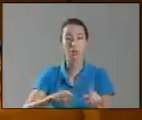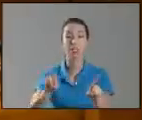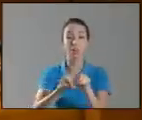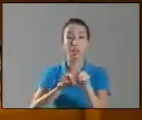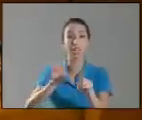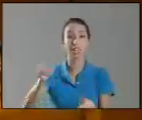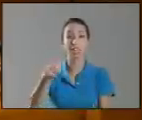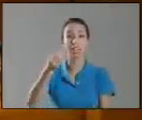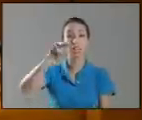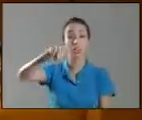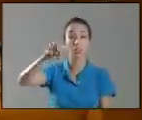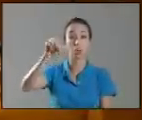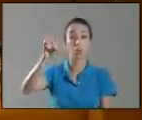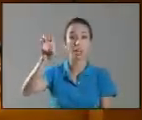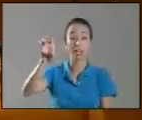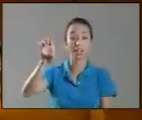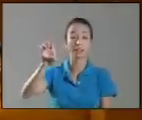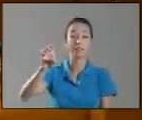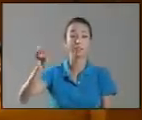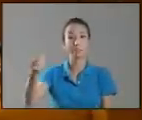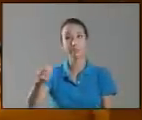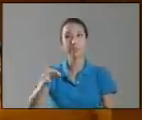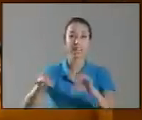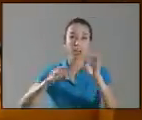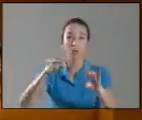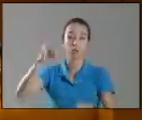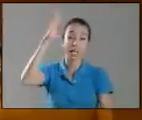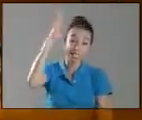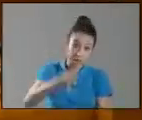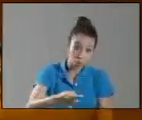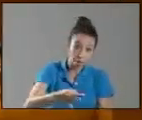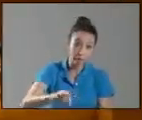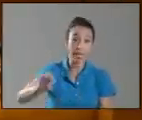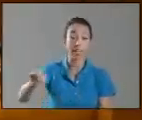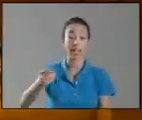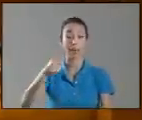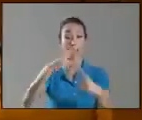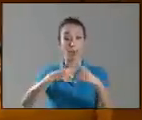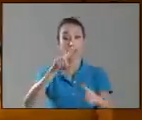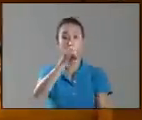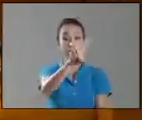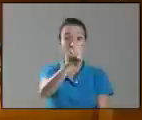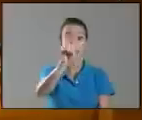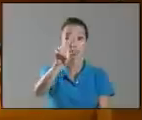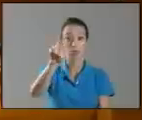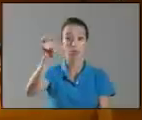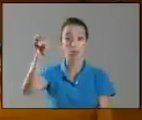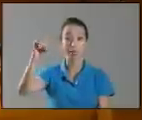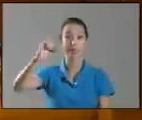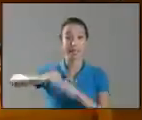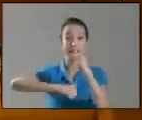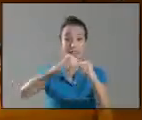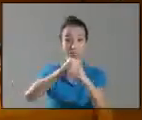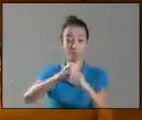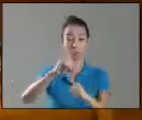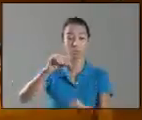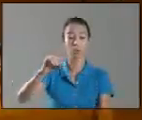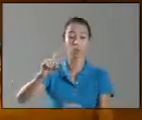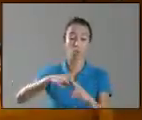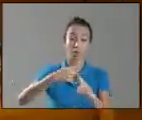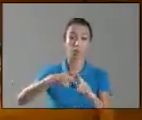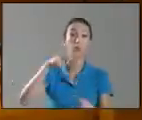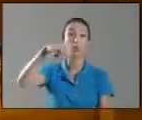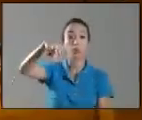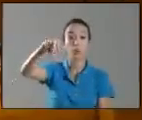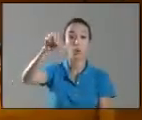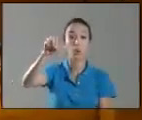venimos nosotros y con la misma insistencia, más o menos como la que tenía Noé también, que algunos aseguran